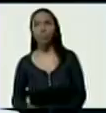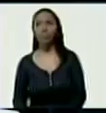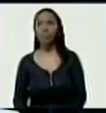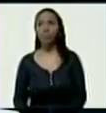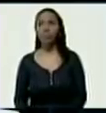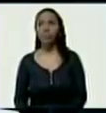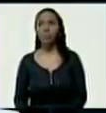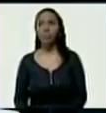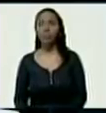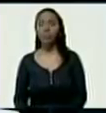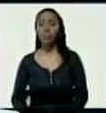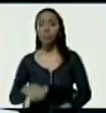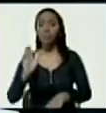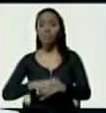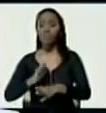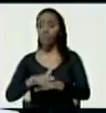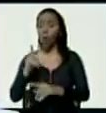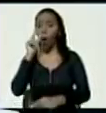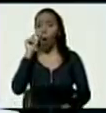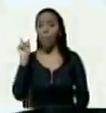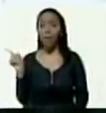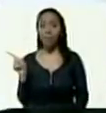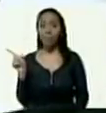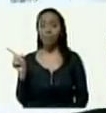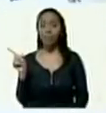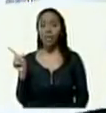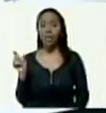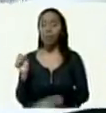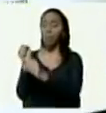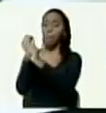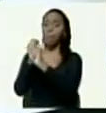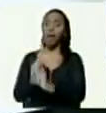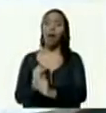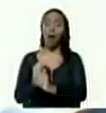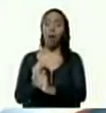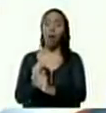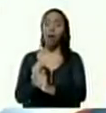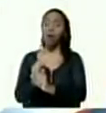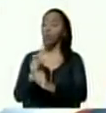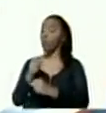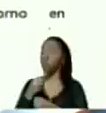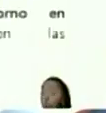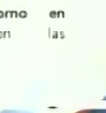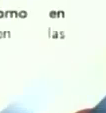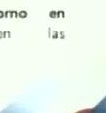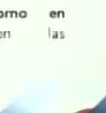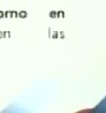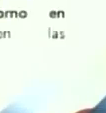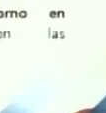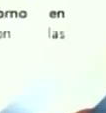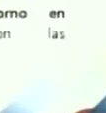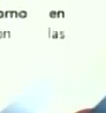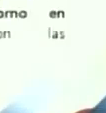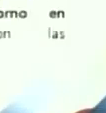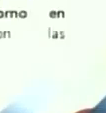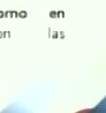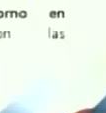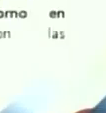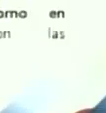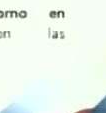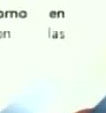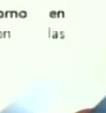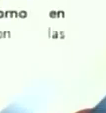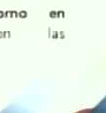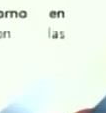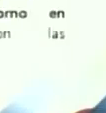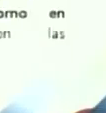Porque Betancourt esperaba que sus buenas intenciones permitieran a Giuliani, que era su abogado, persuadir